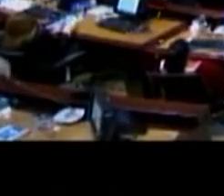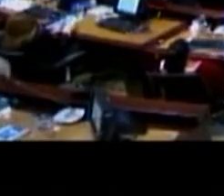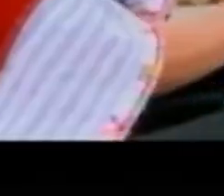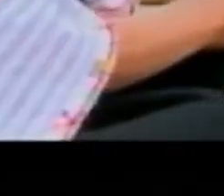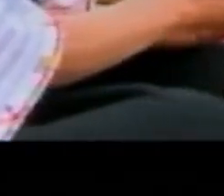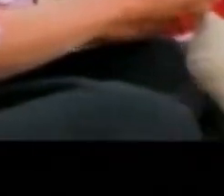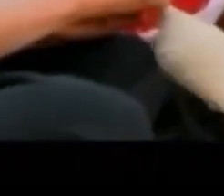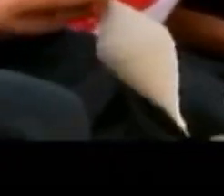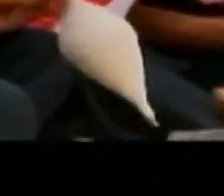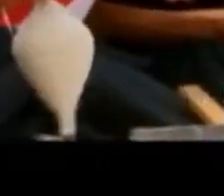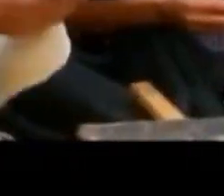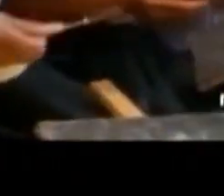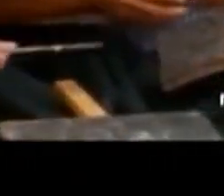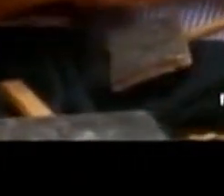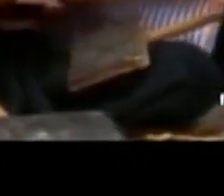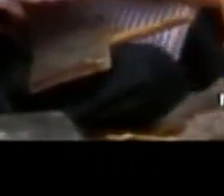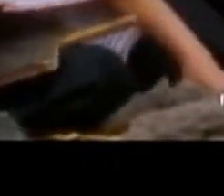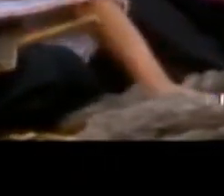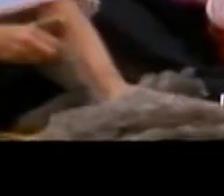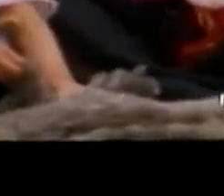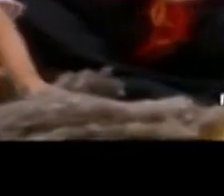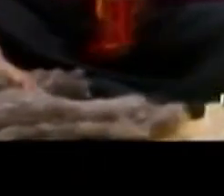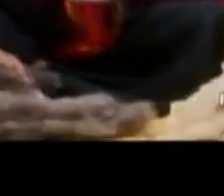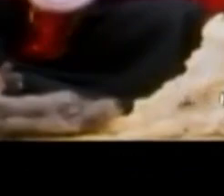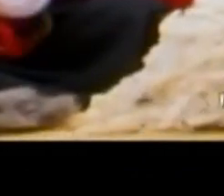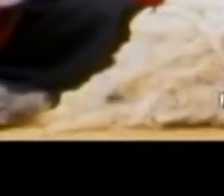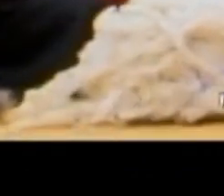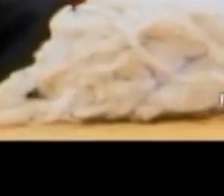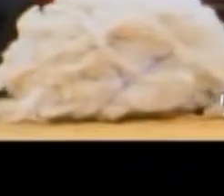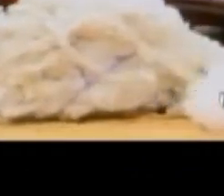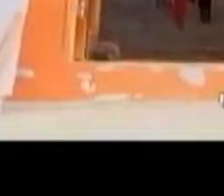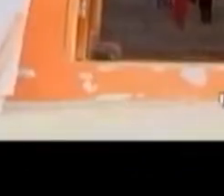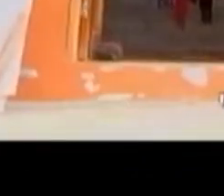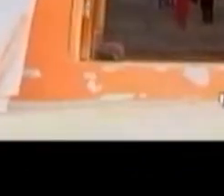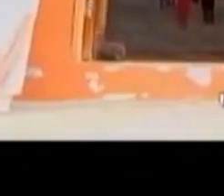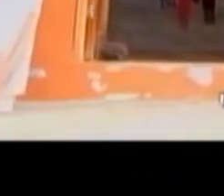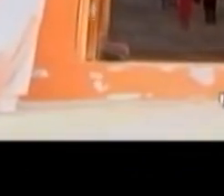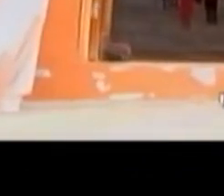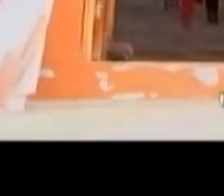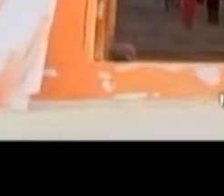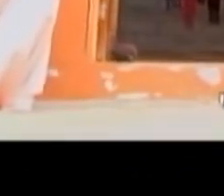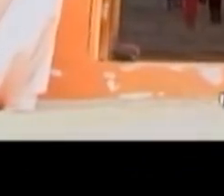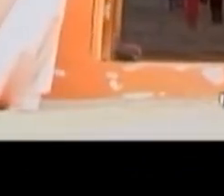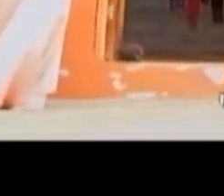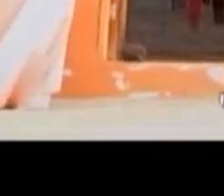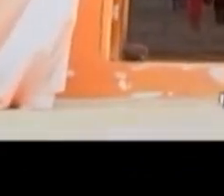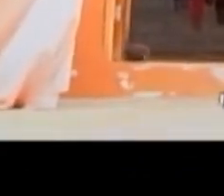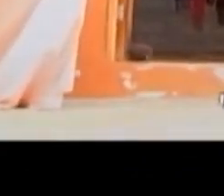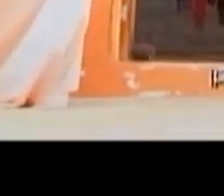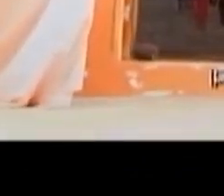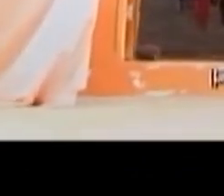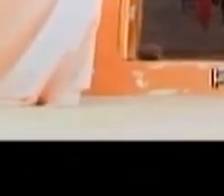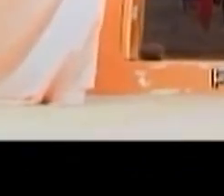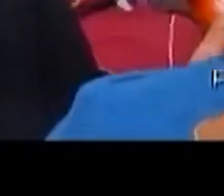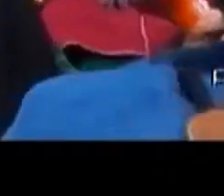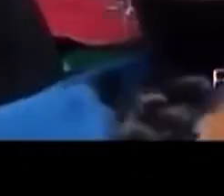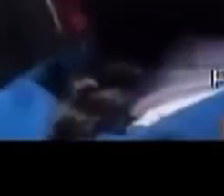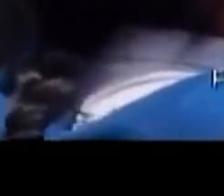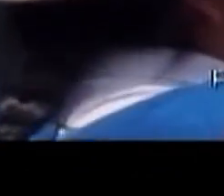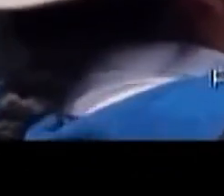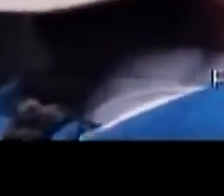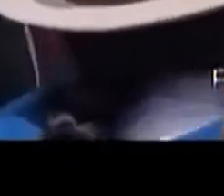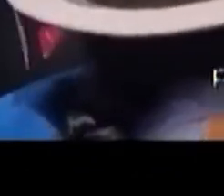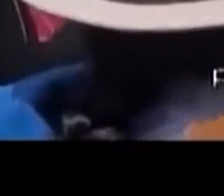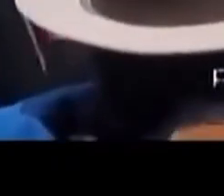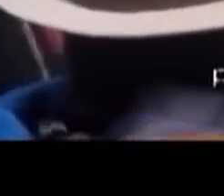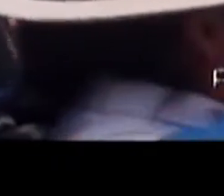pueblo quichua salasaca, su lengua, tradición oral, sus diversas manifestaciones de carácter ritual, festivo y productivo,